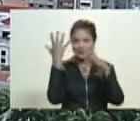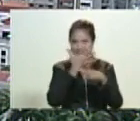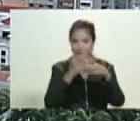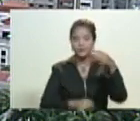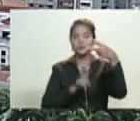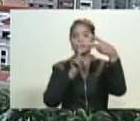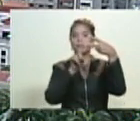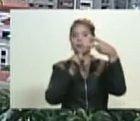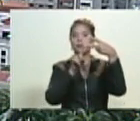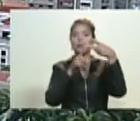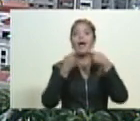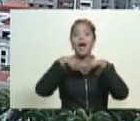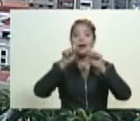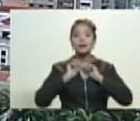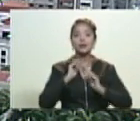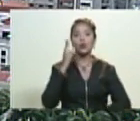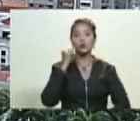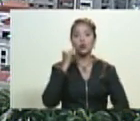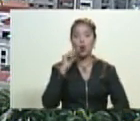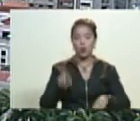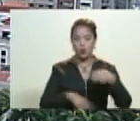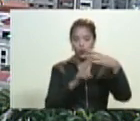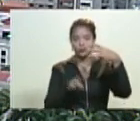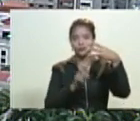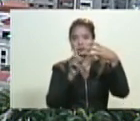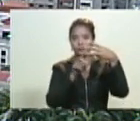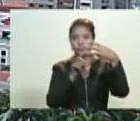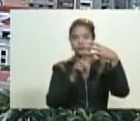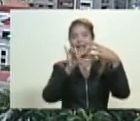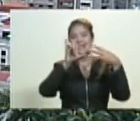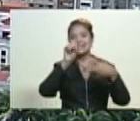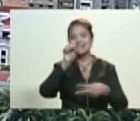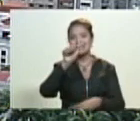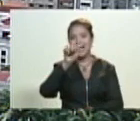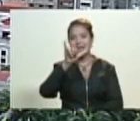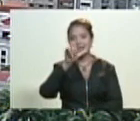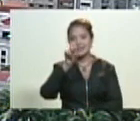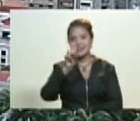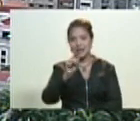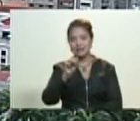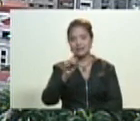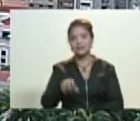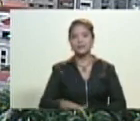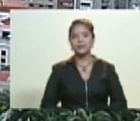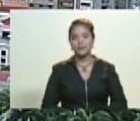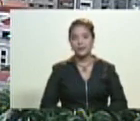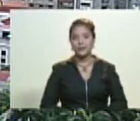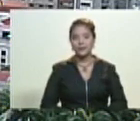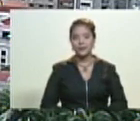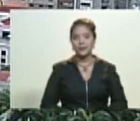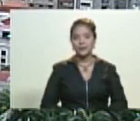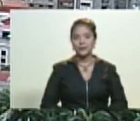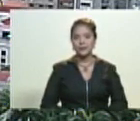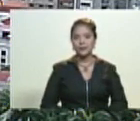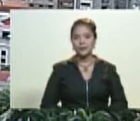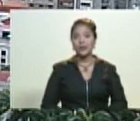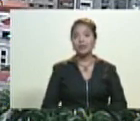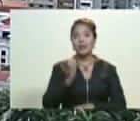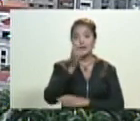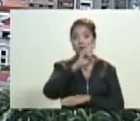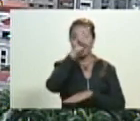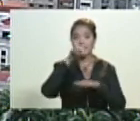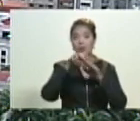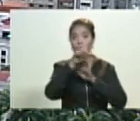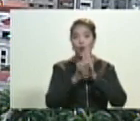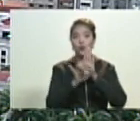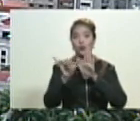Rodríguez, a Aristóbulo Isturiz como primer vicepresidente y a Isaías Rodríguez como segundo vicepresidente de la Asamblea Nacional